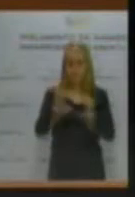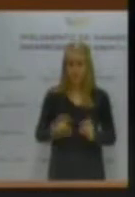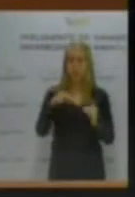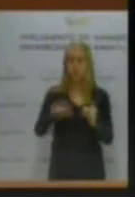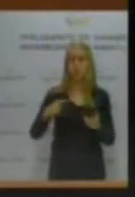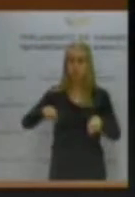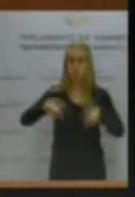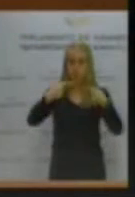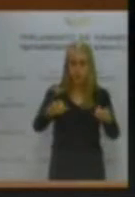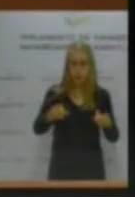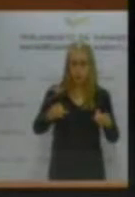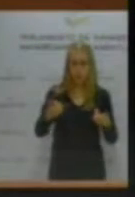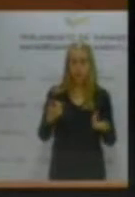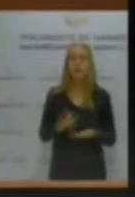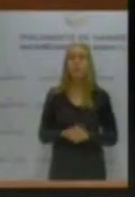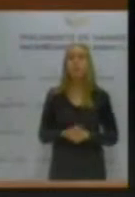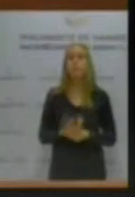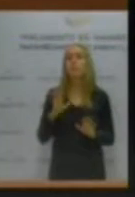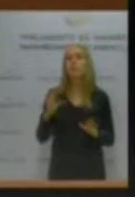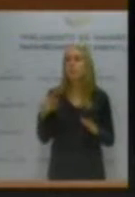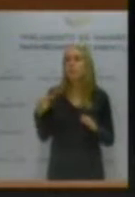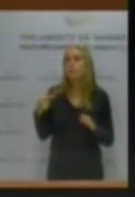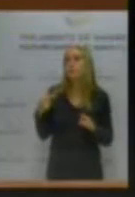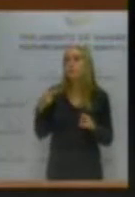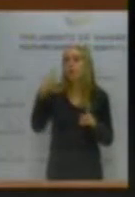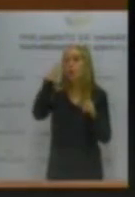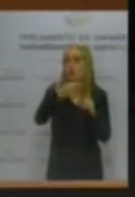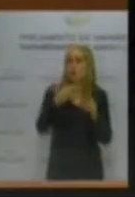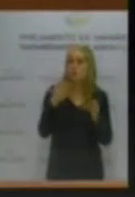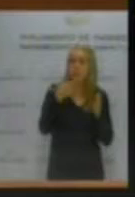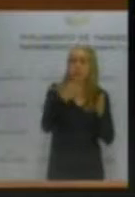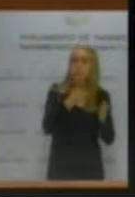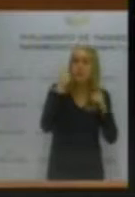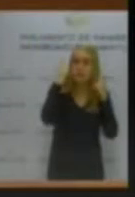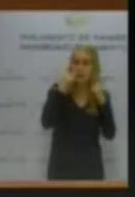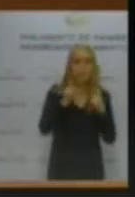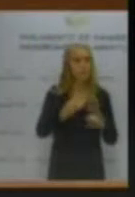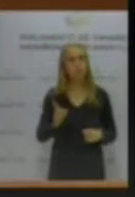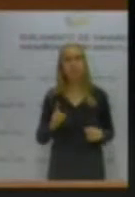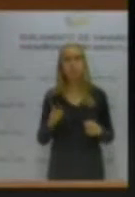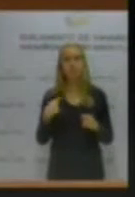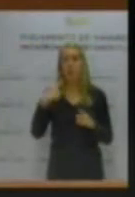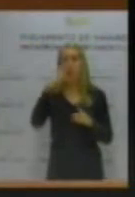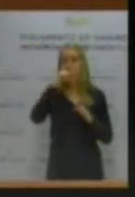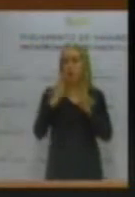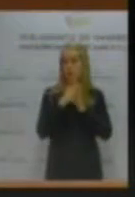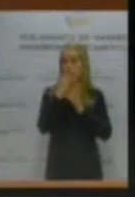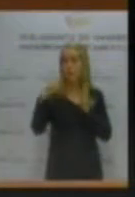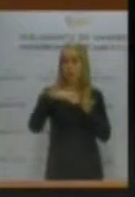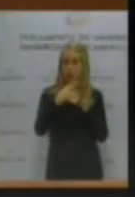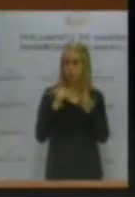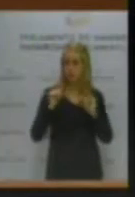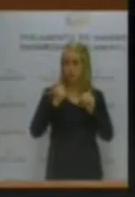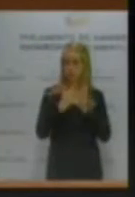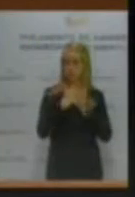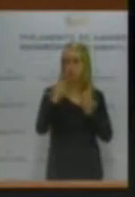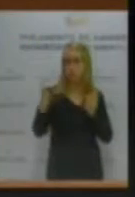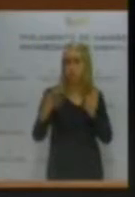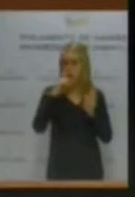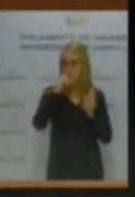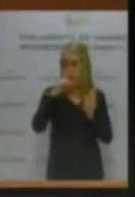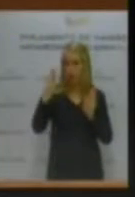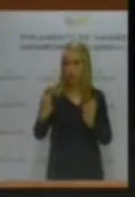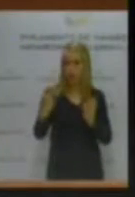vez de ir encaminado hacia ese objetivo, lo que ha pasado en un año de vigencia del plan es que se han generado